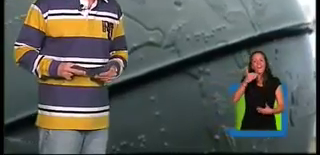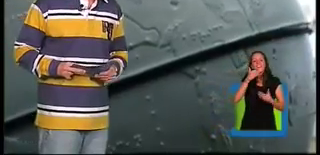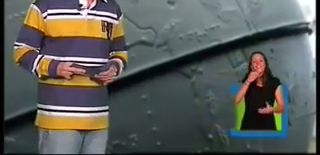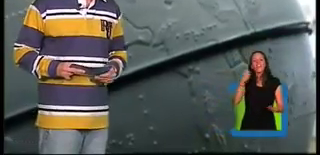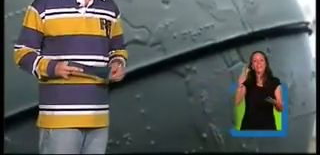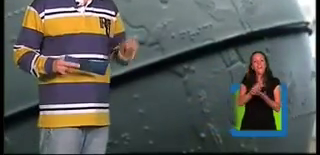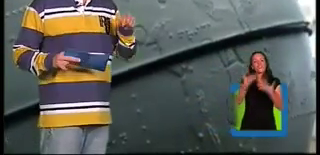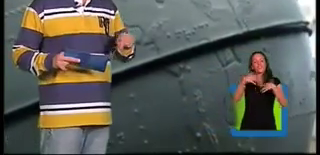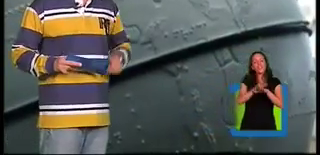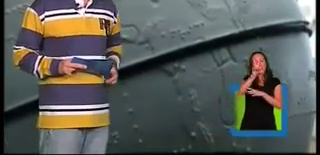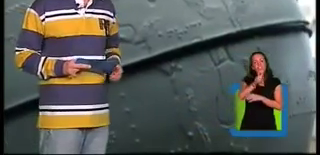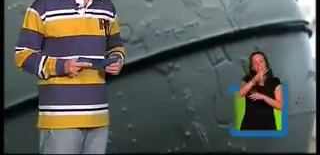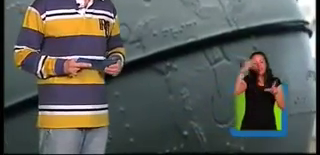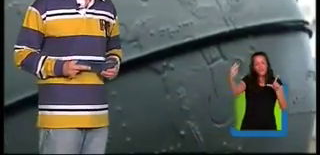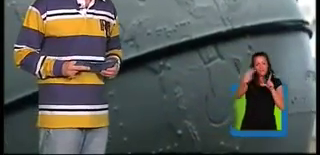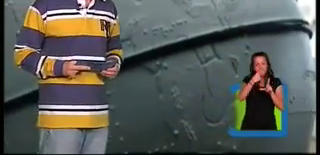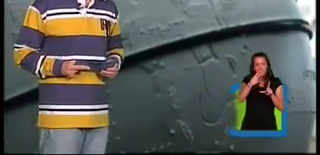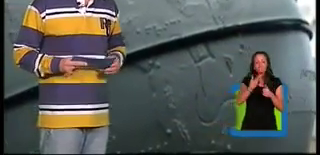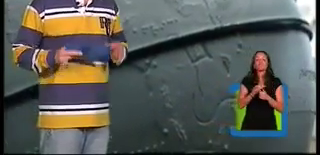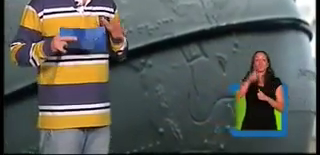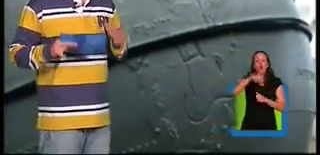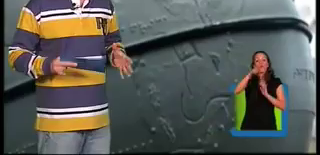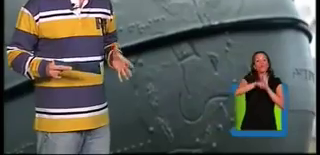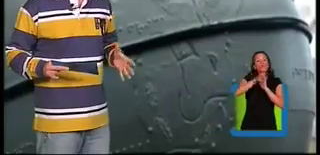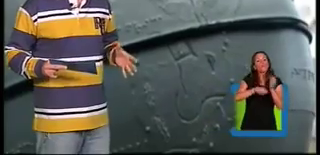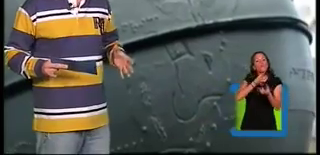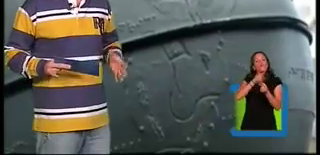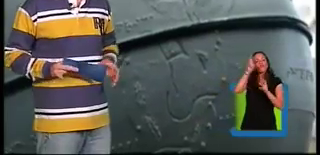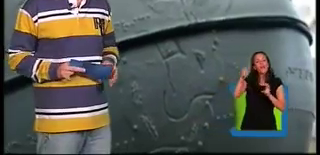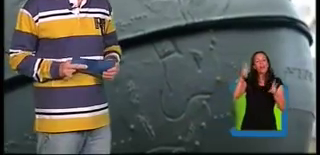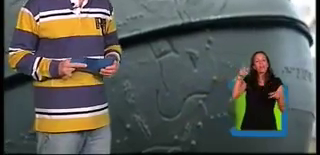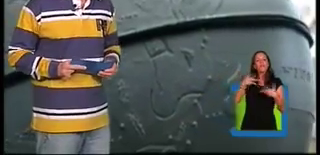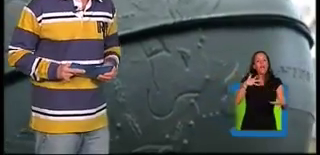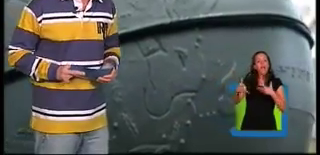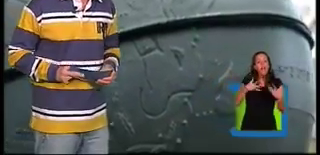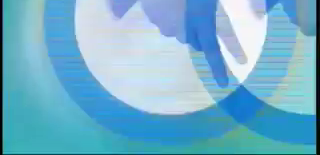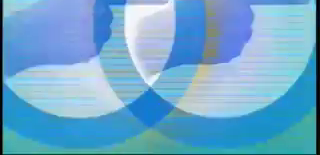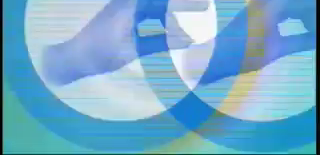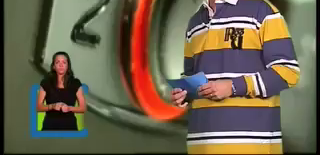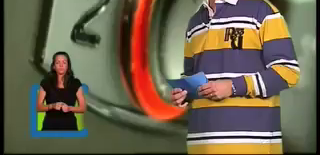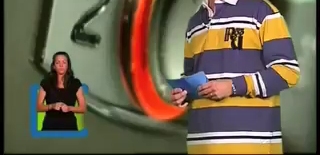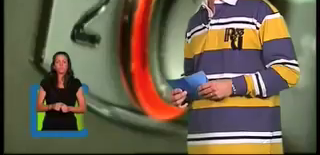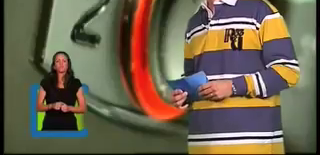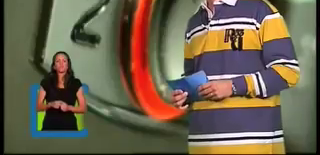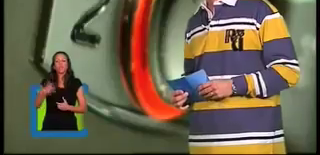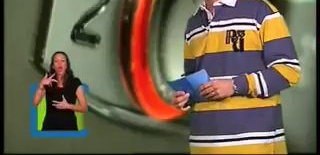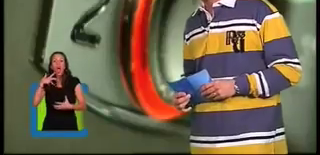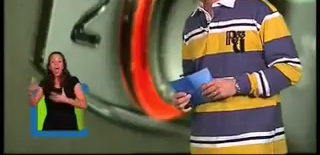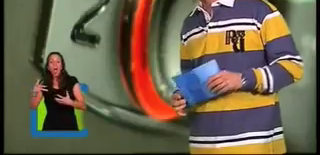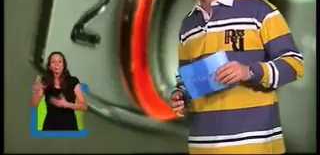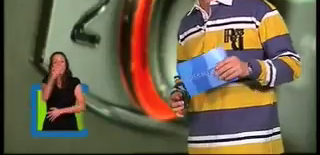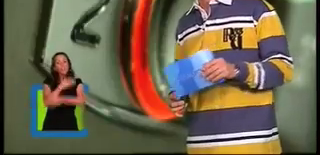gracias por acompañarnos en esta nueva cita de Integrados. En el programa de hoy les vamos a hablar de arte. El arte no